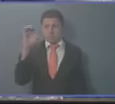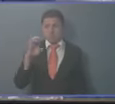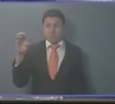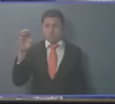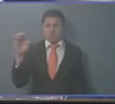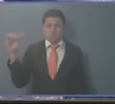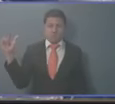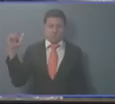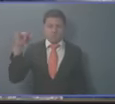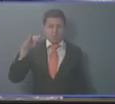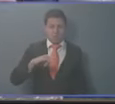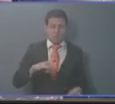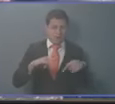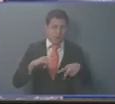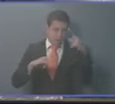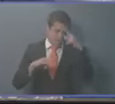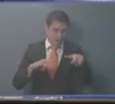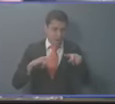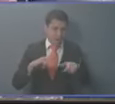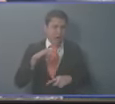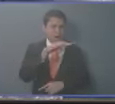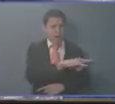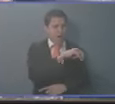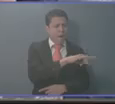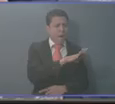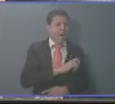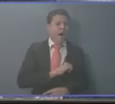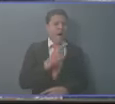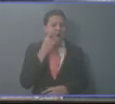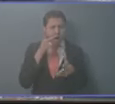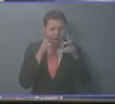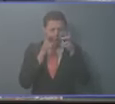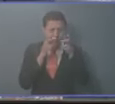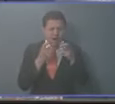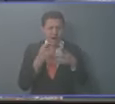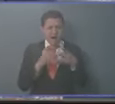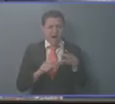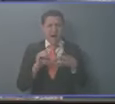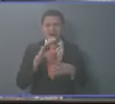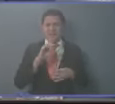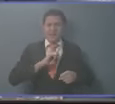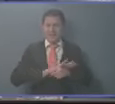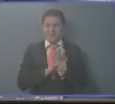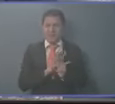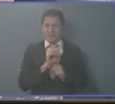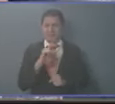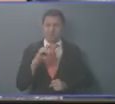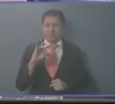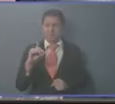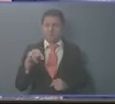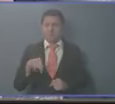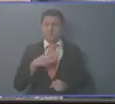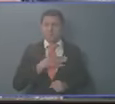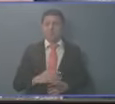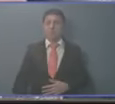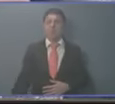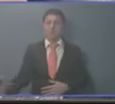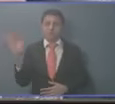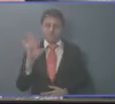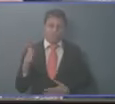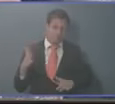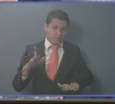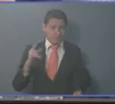en México, fueron detectados también con el virus del coronavirus. O sea, hoy tenemos cinco